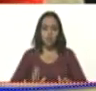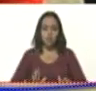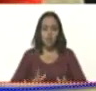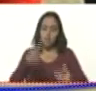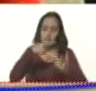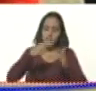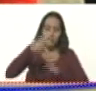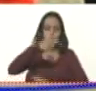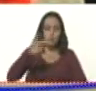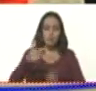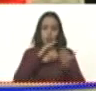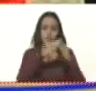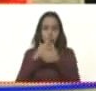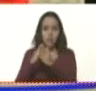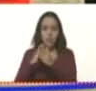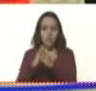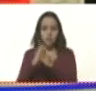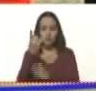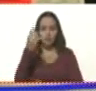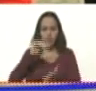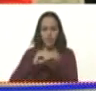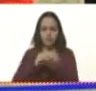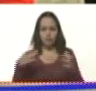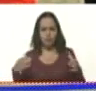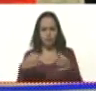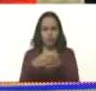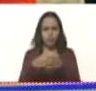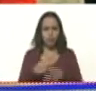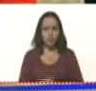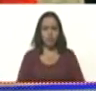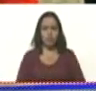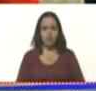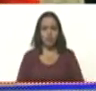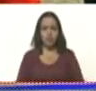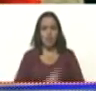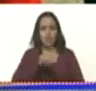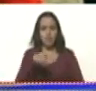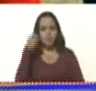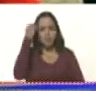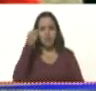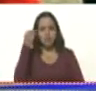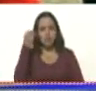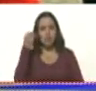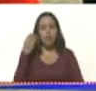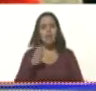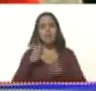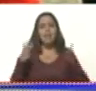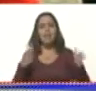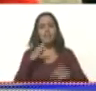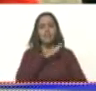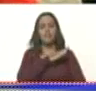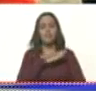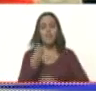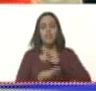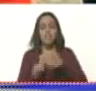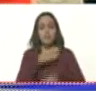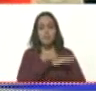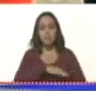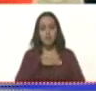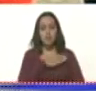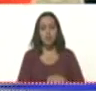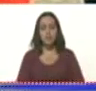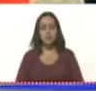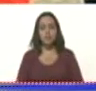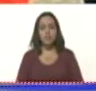comuneros, que una vez tuvimos una reunión y pensábamos en una gran base de misiones, que